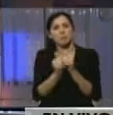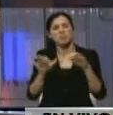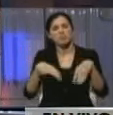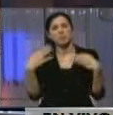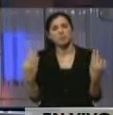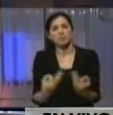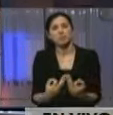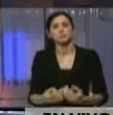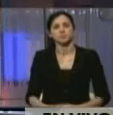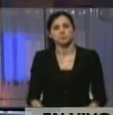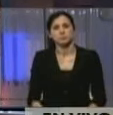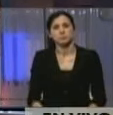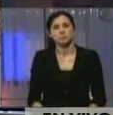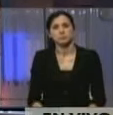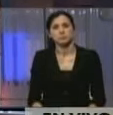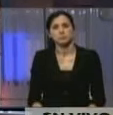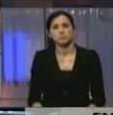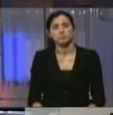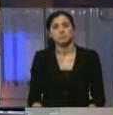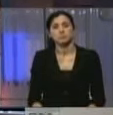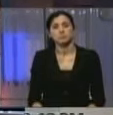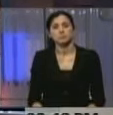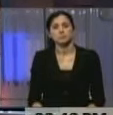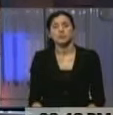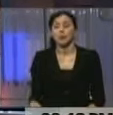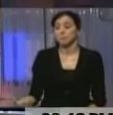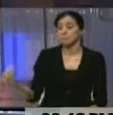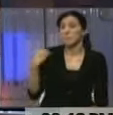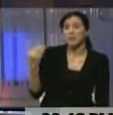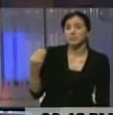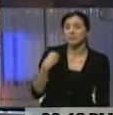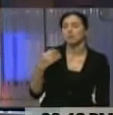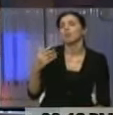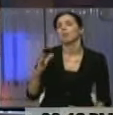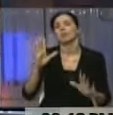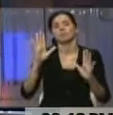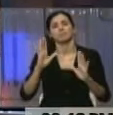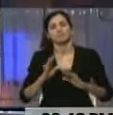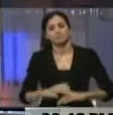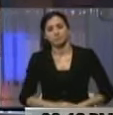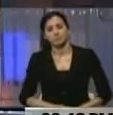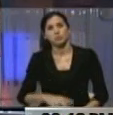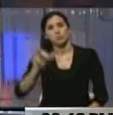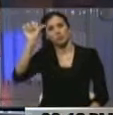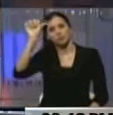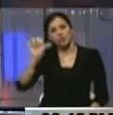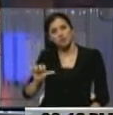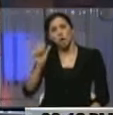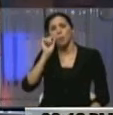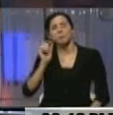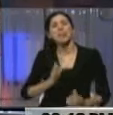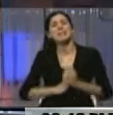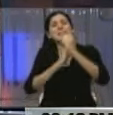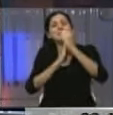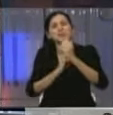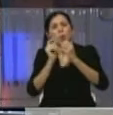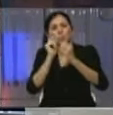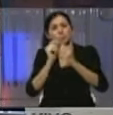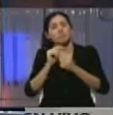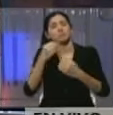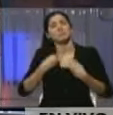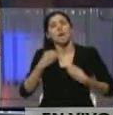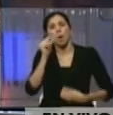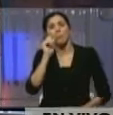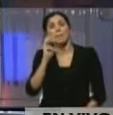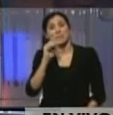familiares. Y allí nos llegó, qué cosa, dije yo, viendo la vida de Maisanta,